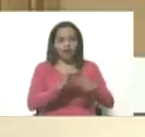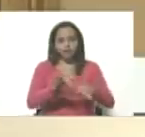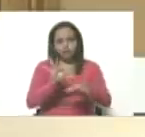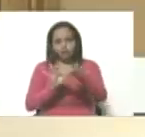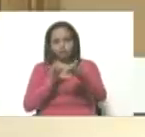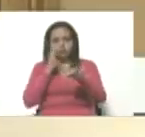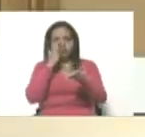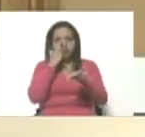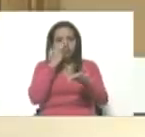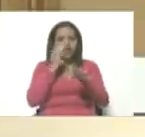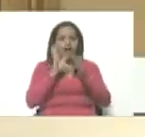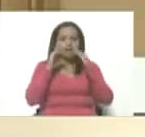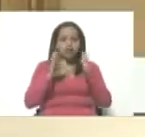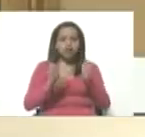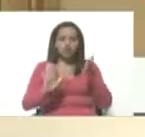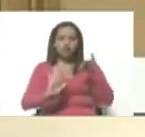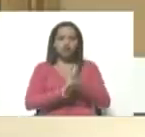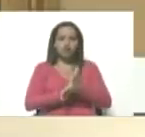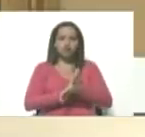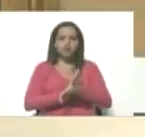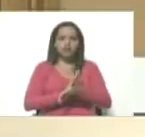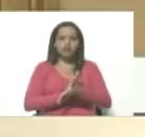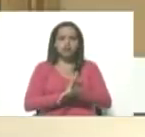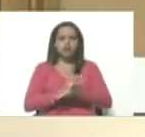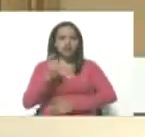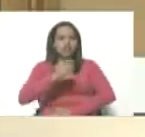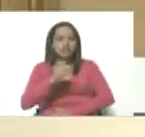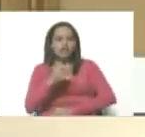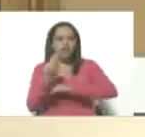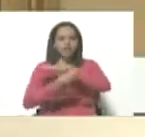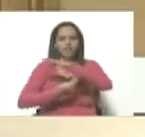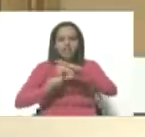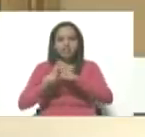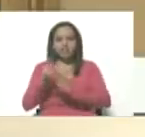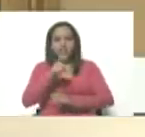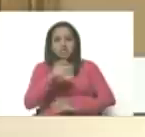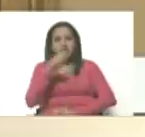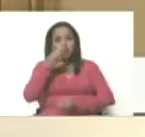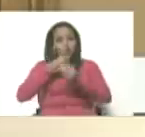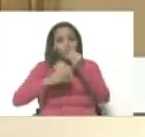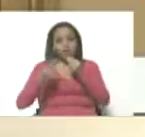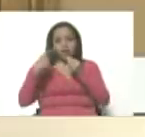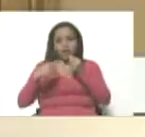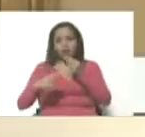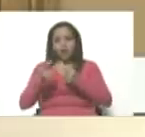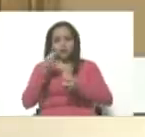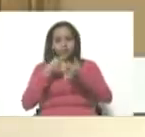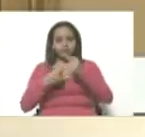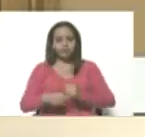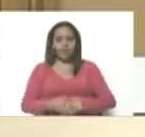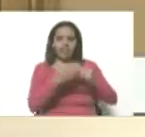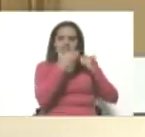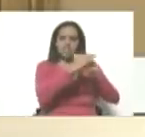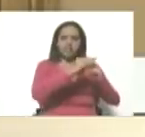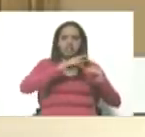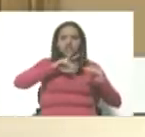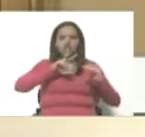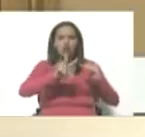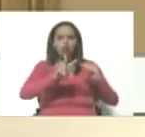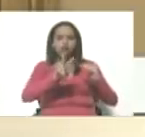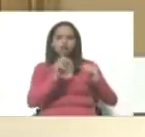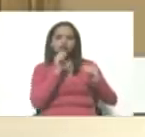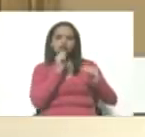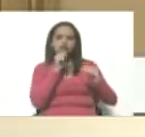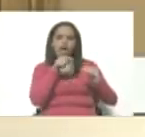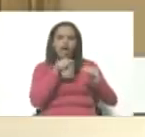para atender las situaciones básicas de necesidades de nuestra población. El nivel número 2,